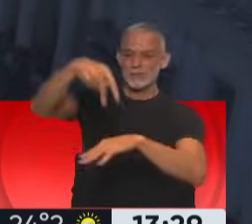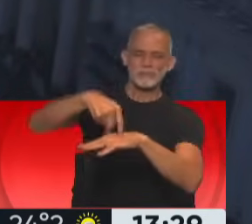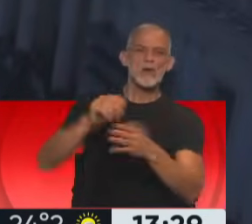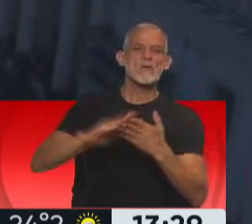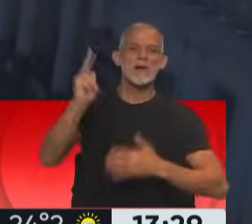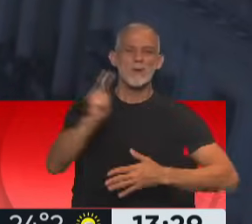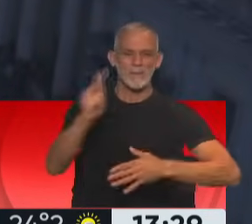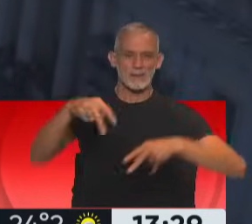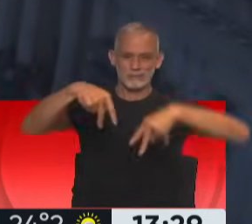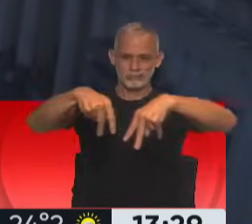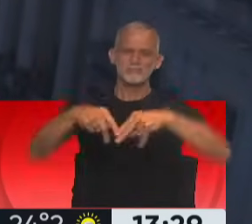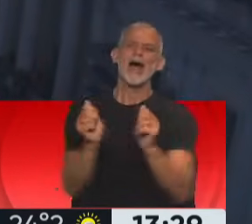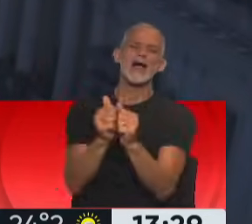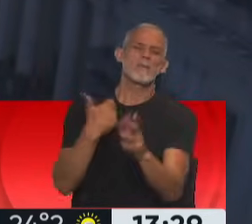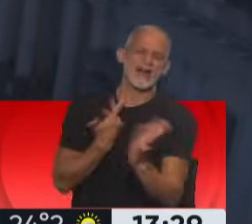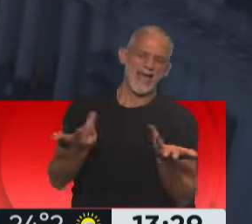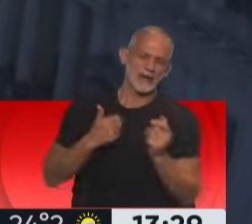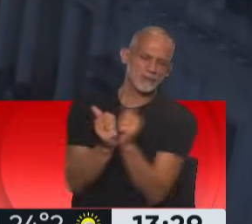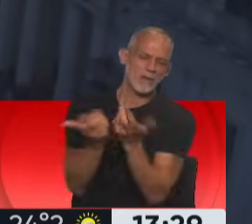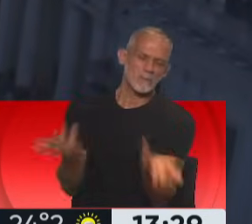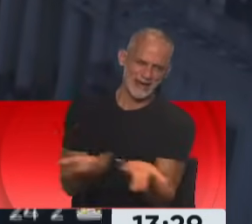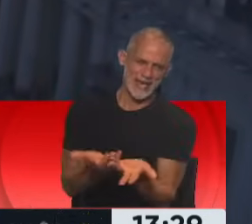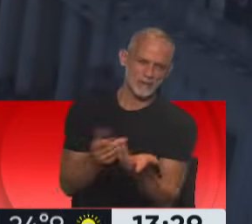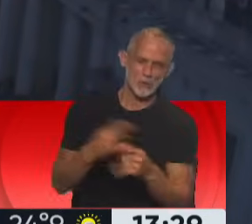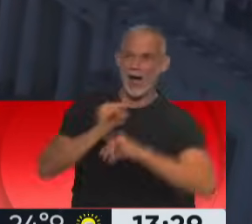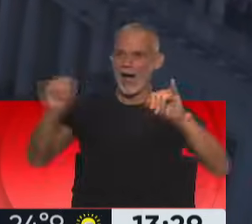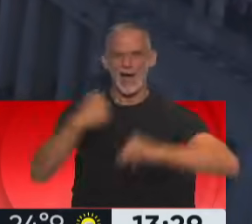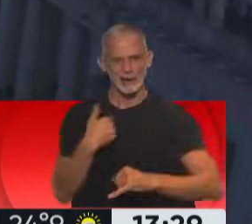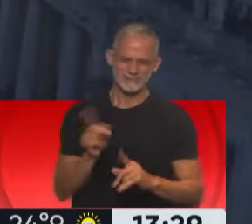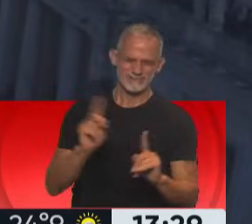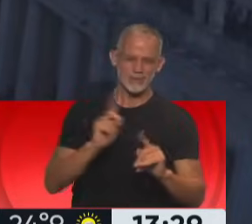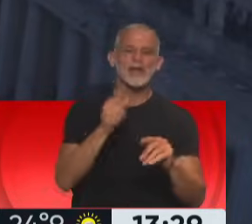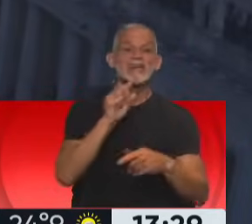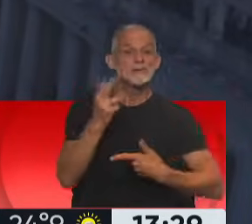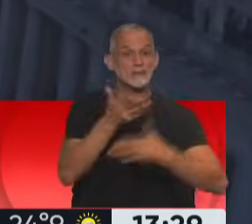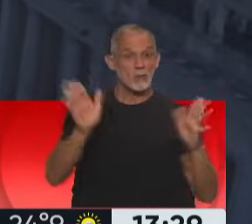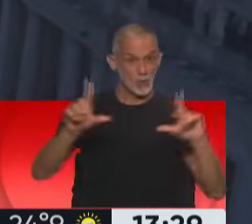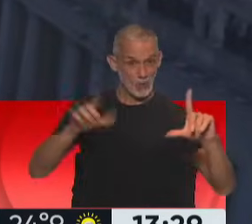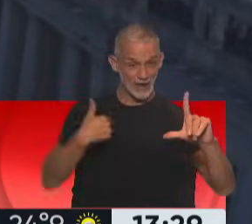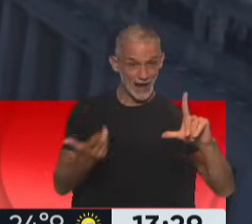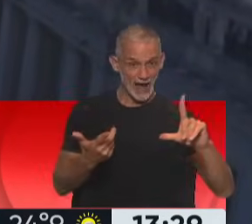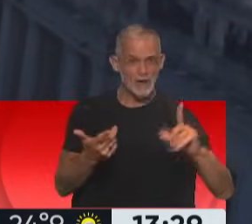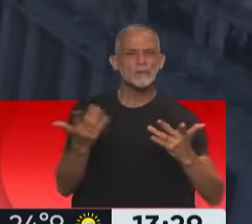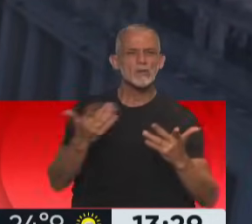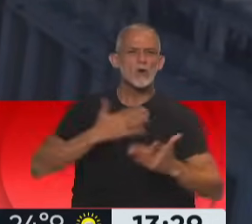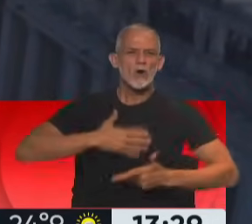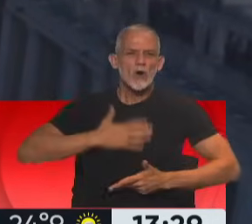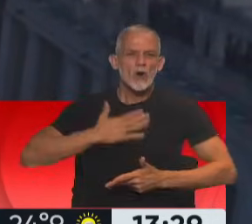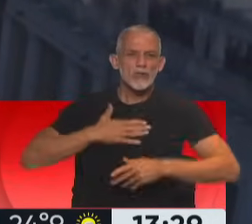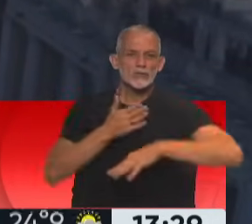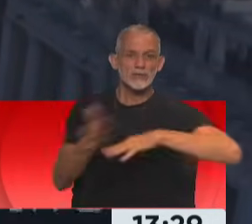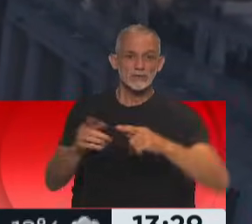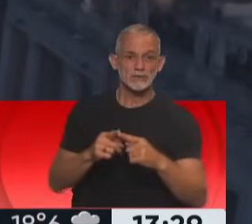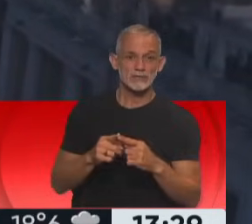nuevo Nosotros Papa. vamos a acompañar. Nosotros vamos a acompañar, como lo estamos haciendo desde la pantalla de la televisión pública, con la gratitud de dar